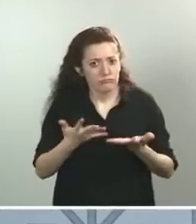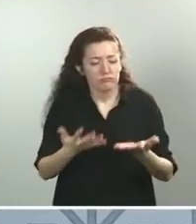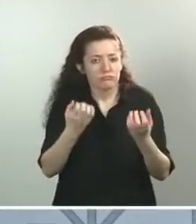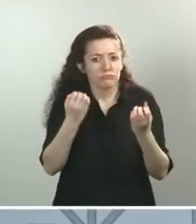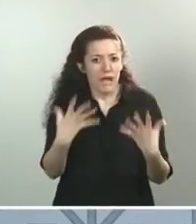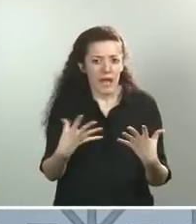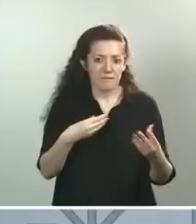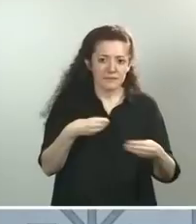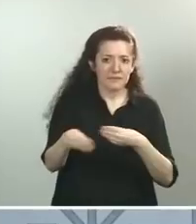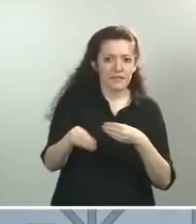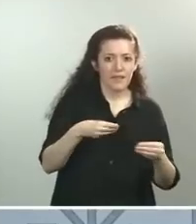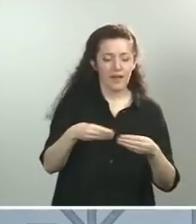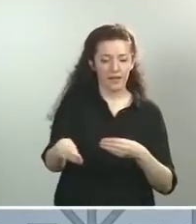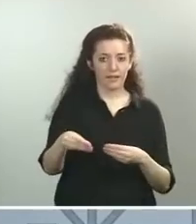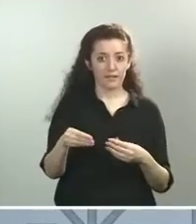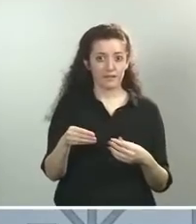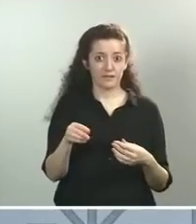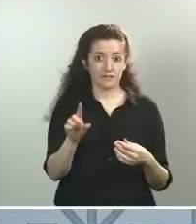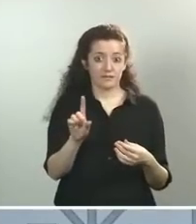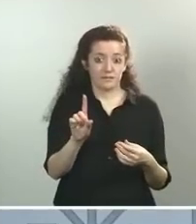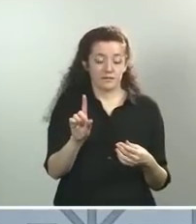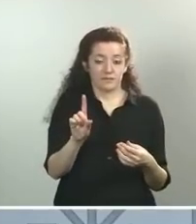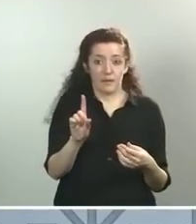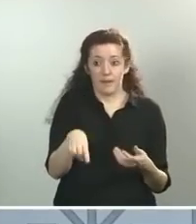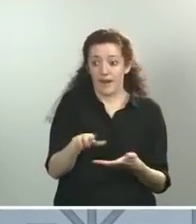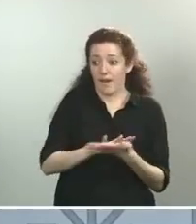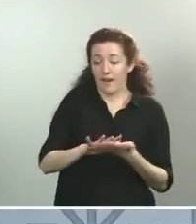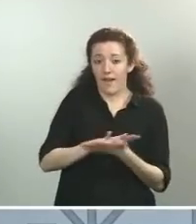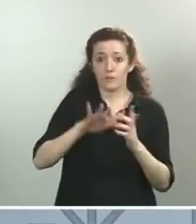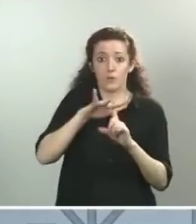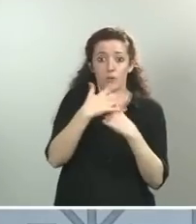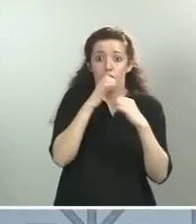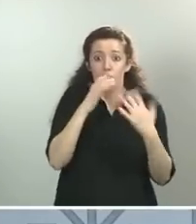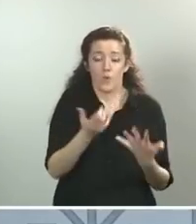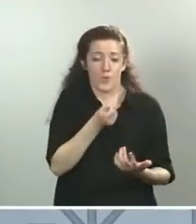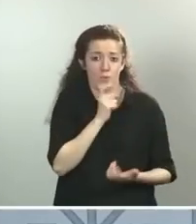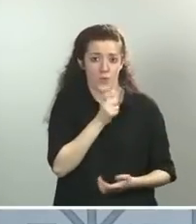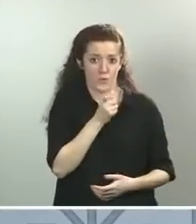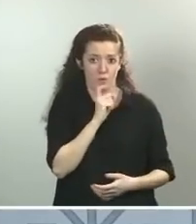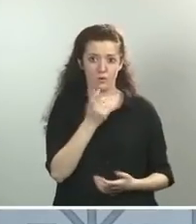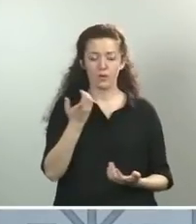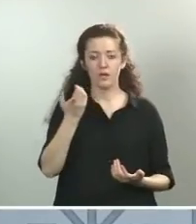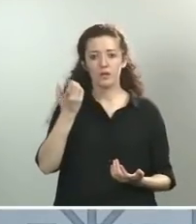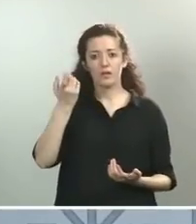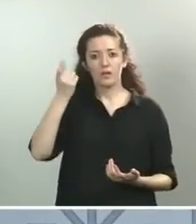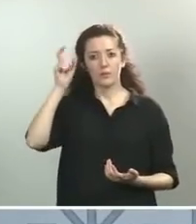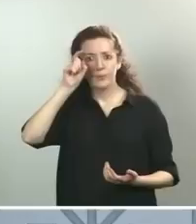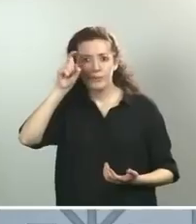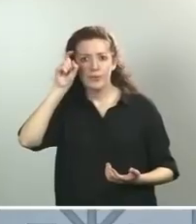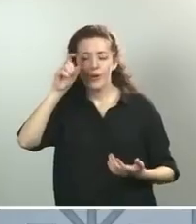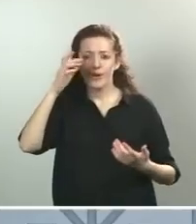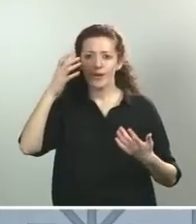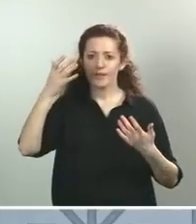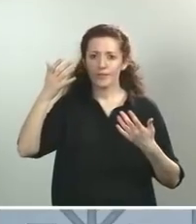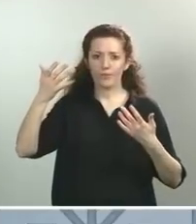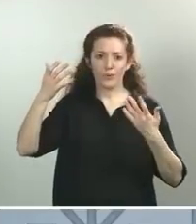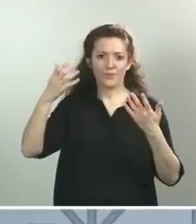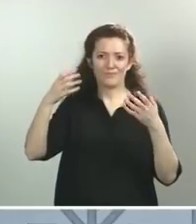estudiantes con o apoio das autoridades universitarias poden hablarlo e hablarlo incluso individualmente,